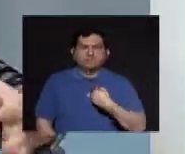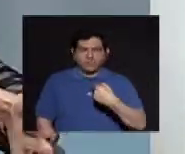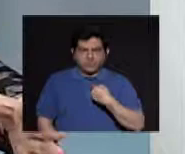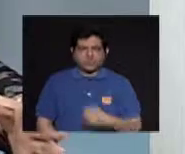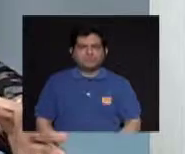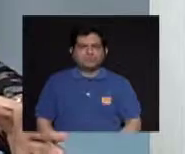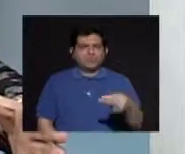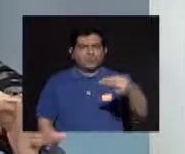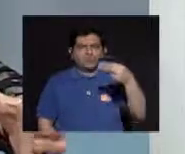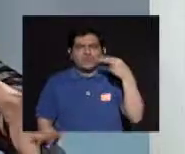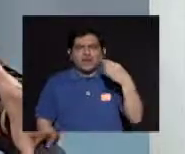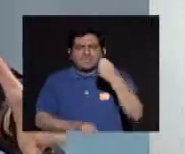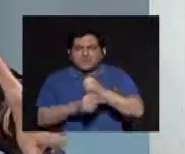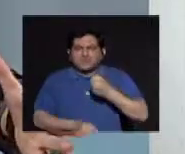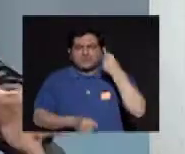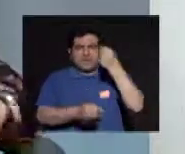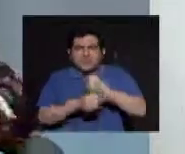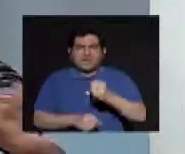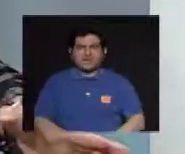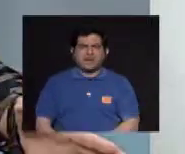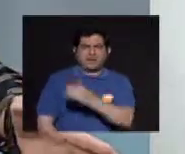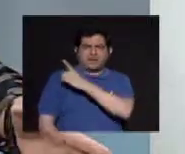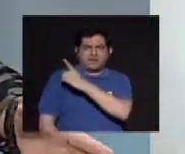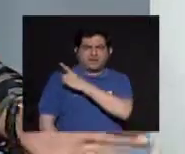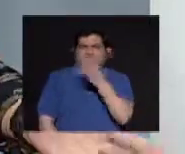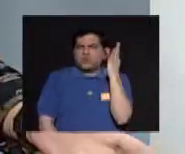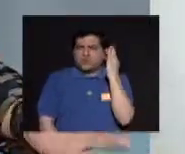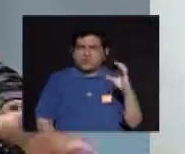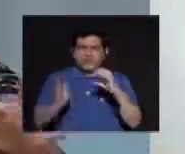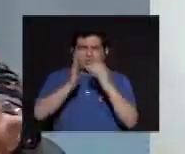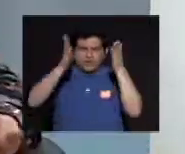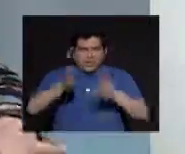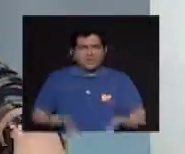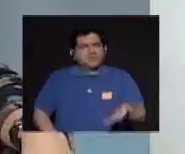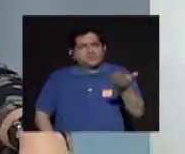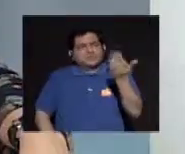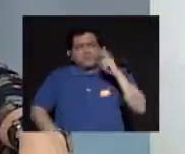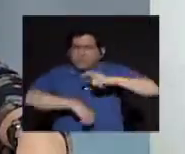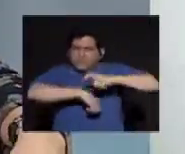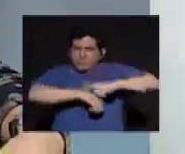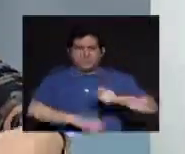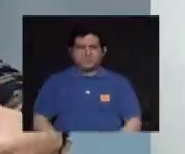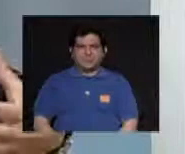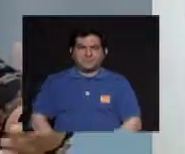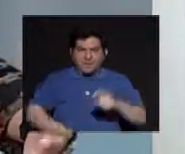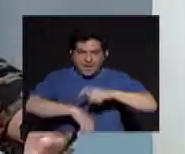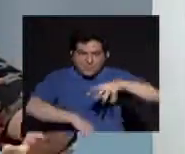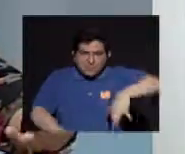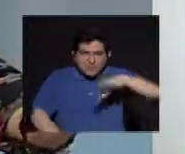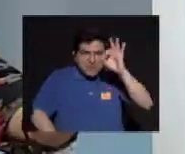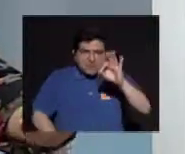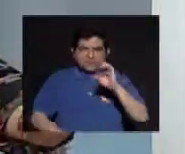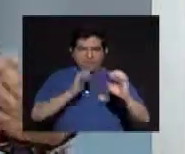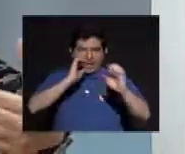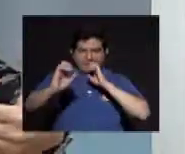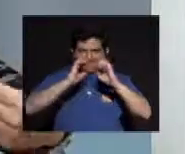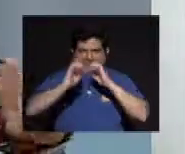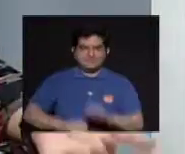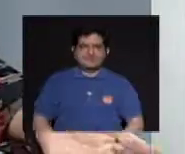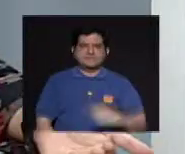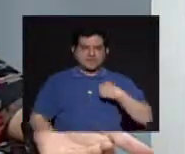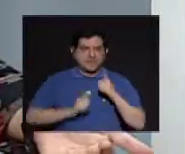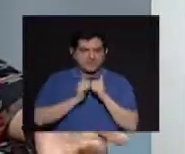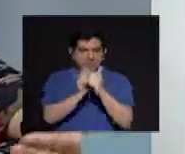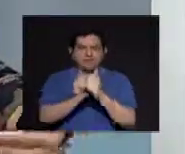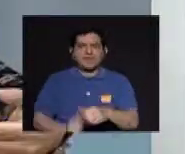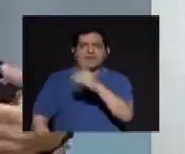sea, yo me guindé mucho de la historia, que yo la vine trabajando con la directora y con la guionista por mucho tiempo. Y a la hora que nos seleccionaron para